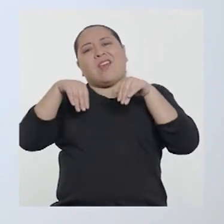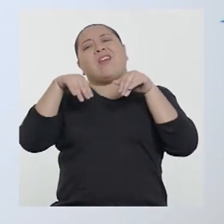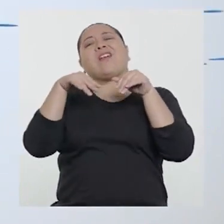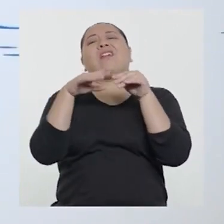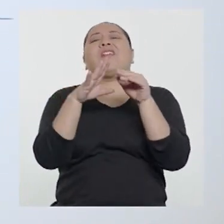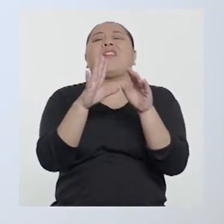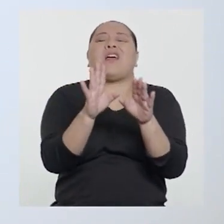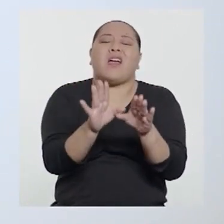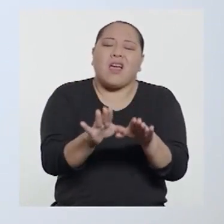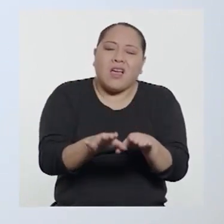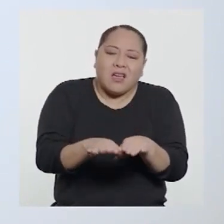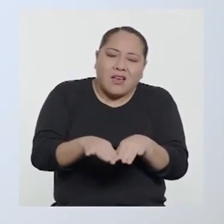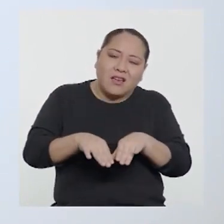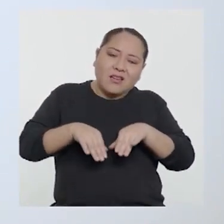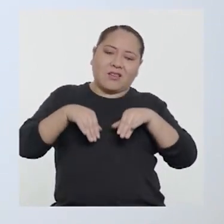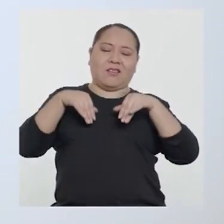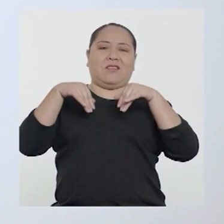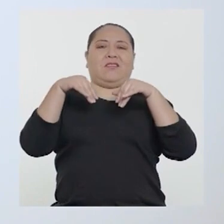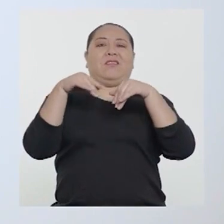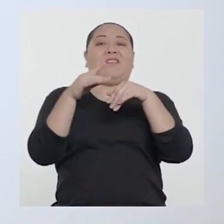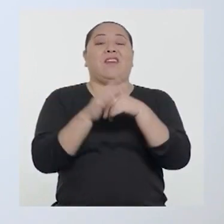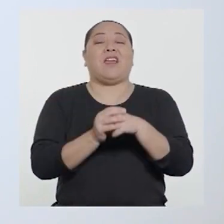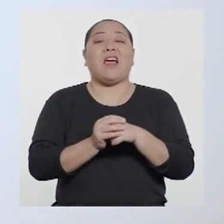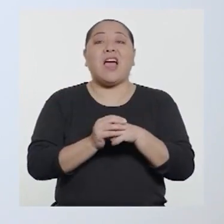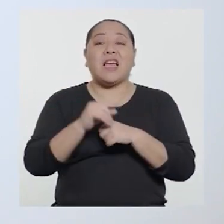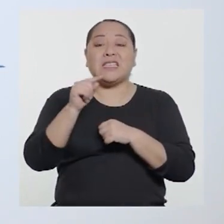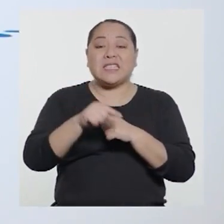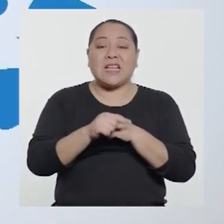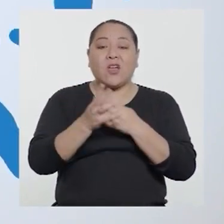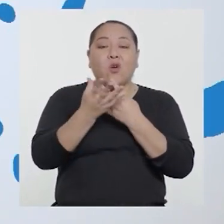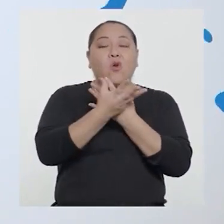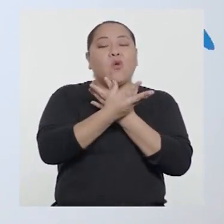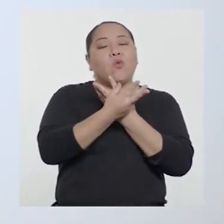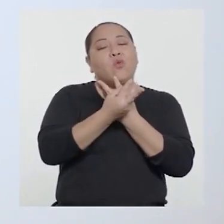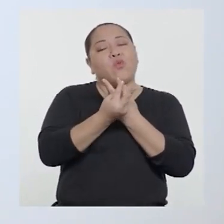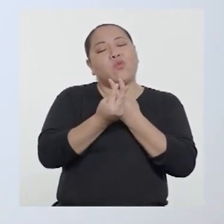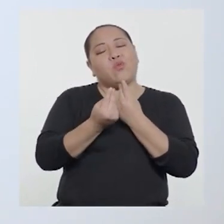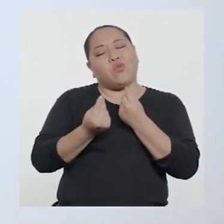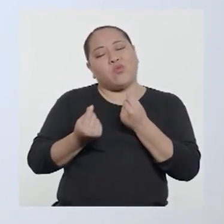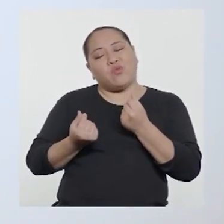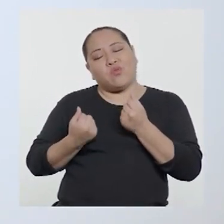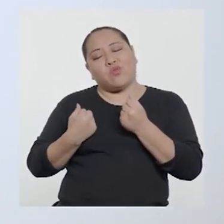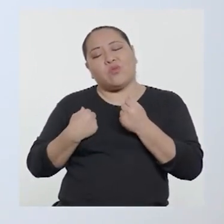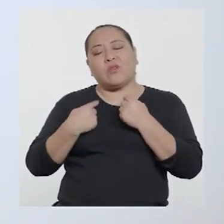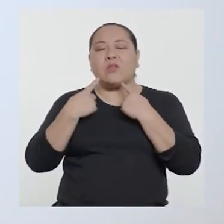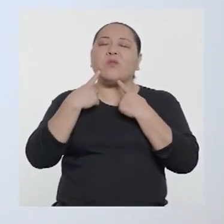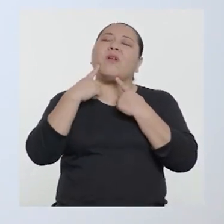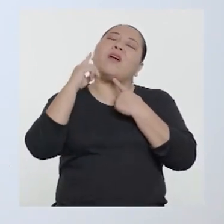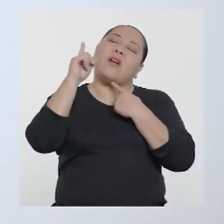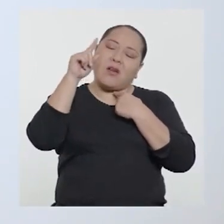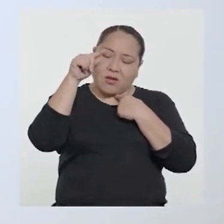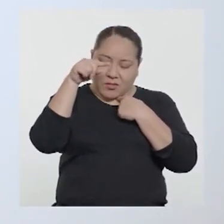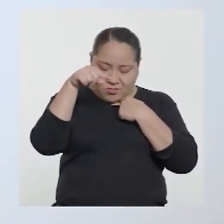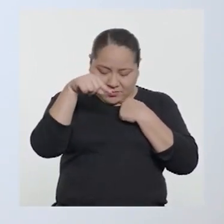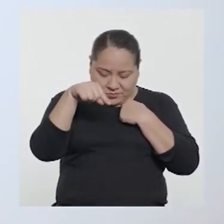largas olas. Eso es. Hasta que las olas se desaparecen. Y relajo la